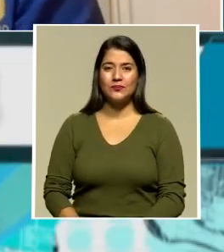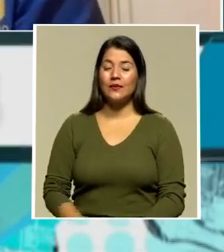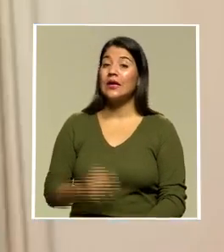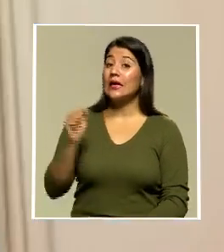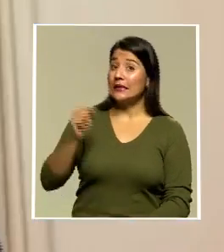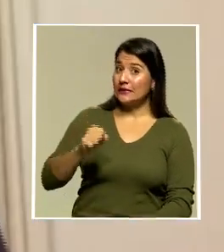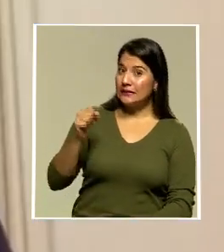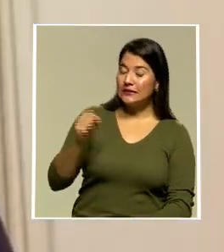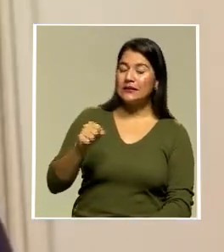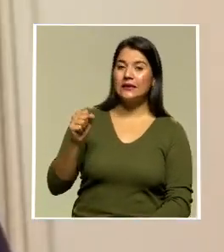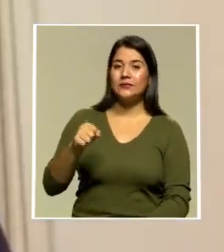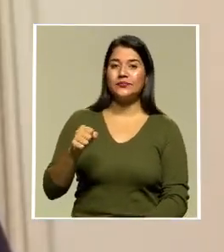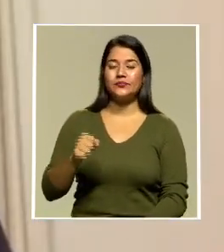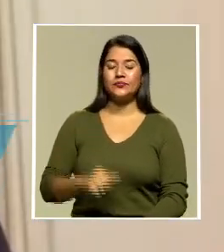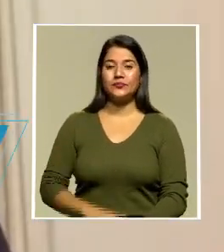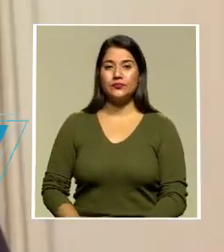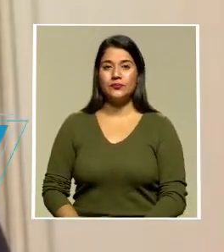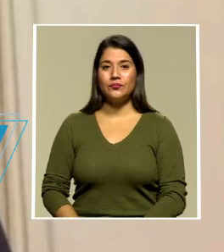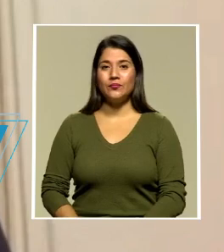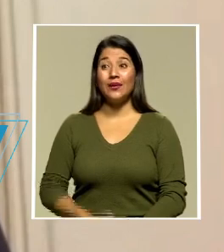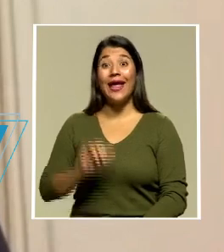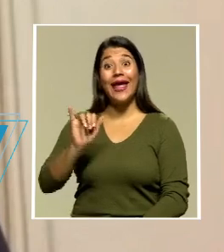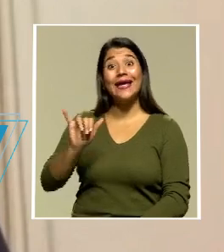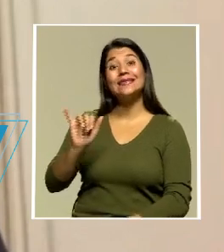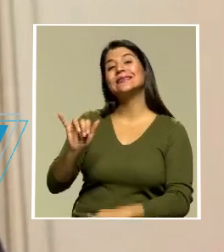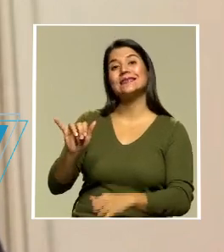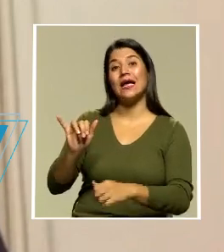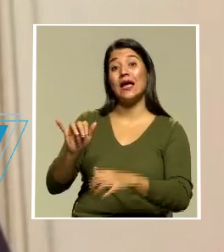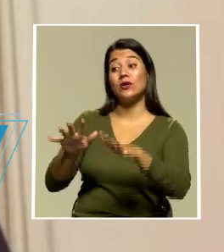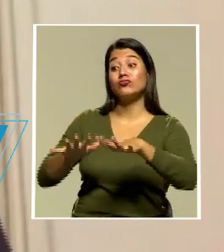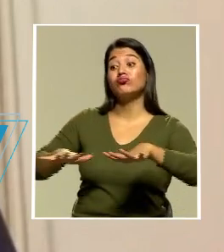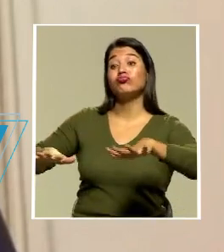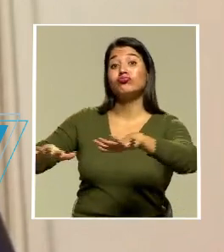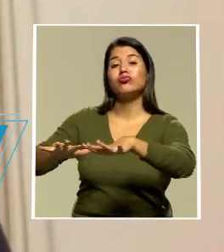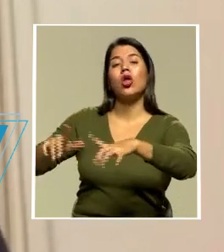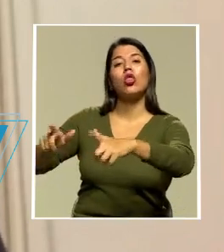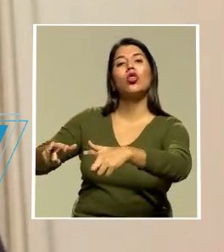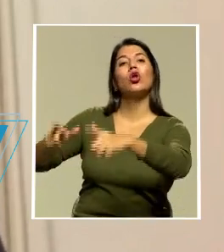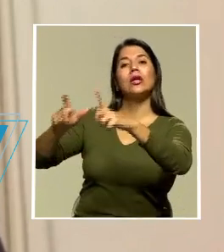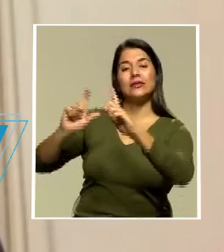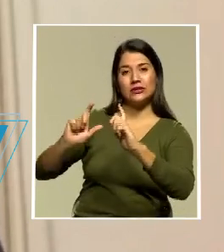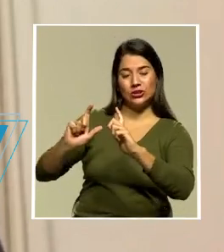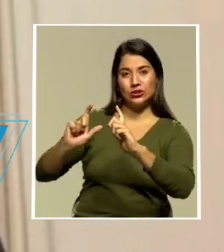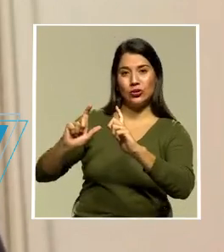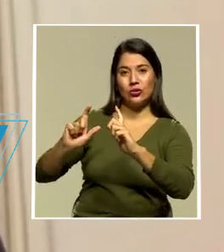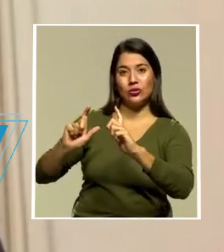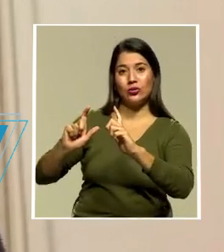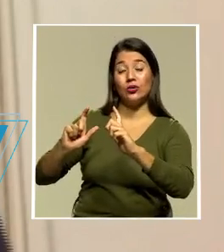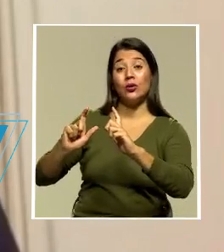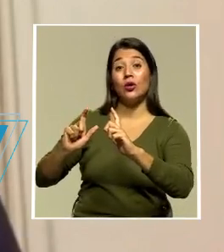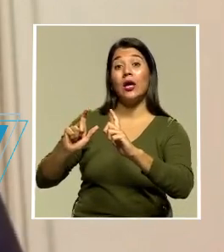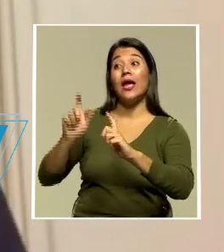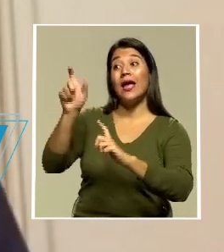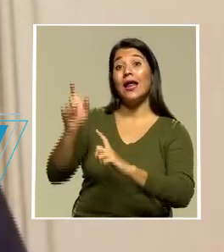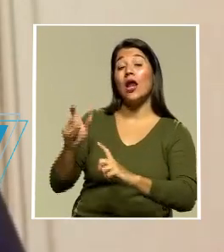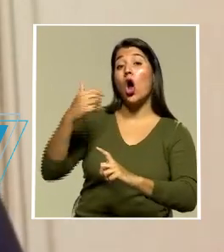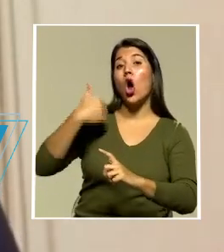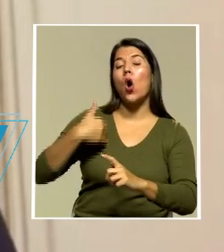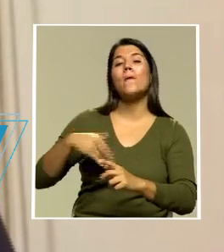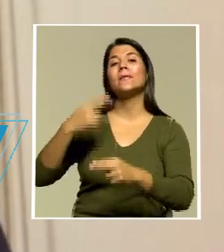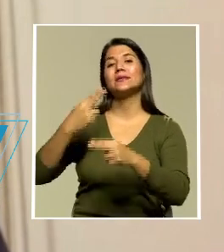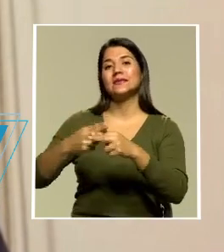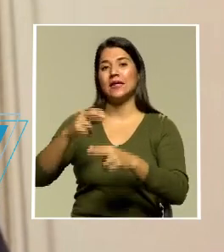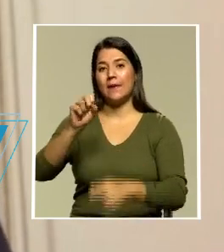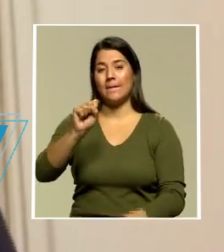Sí, efectivamente, esto es una donación que pues el señor Servio Flores